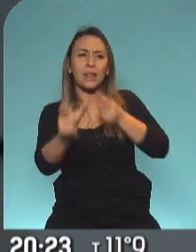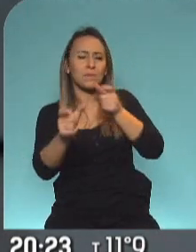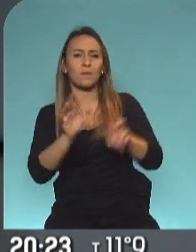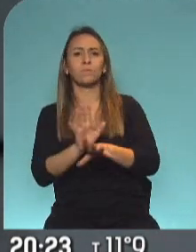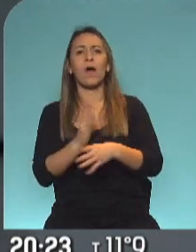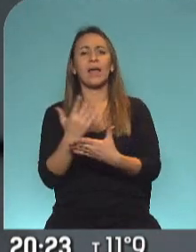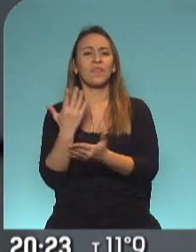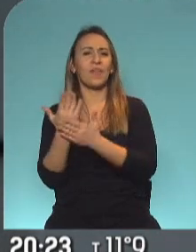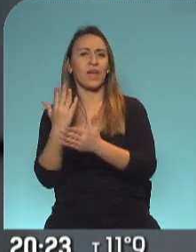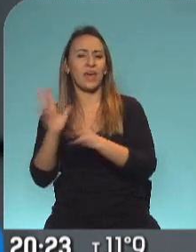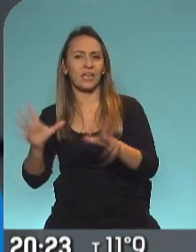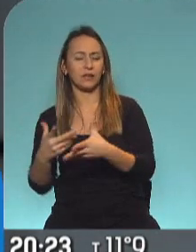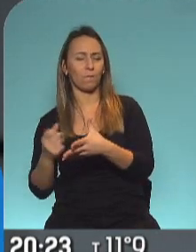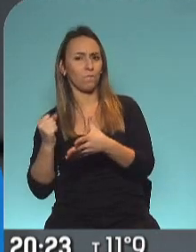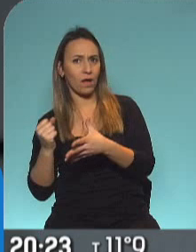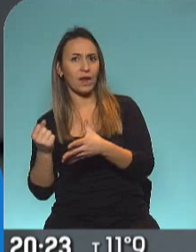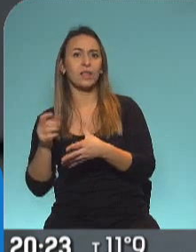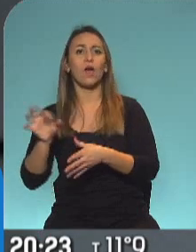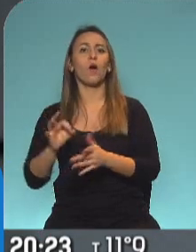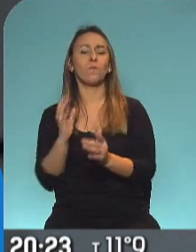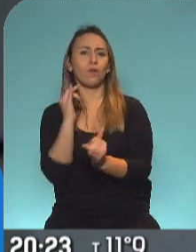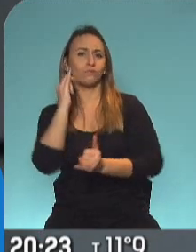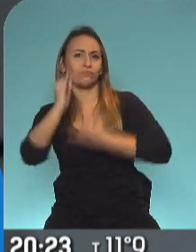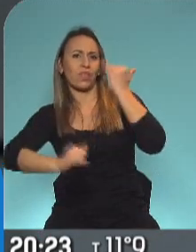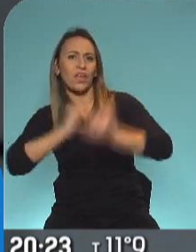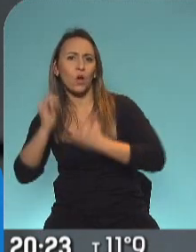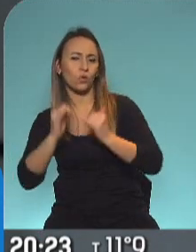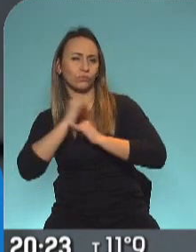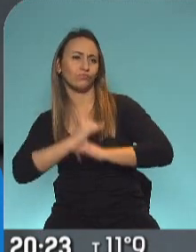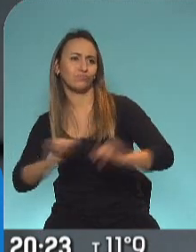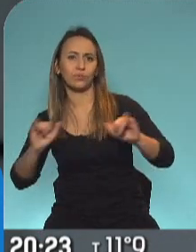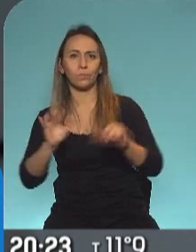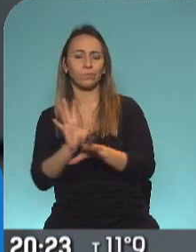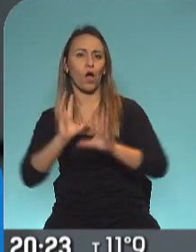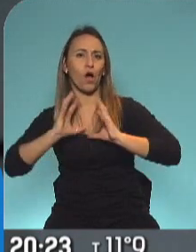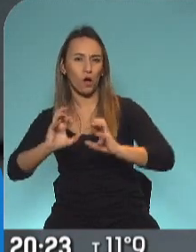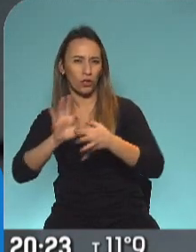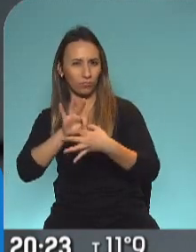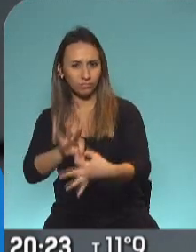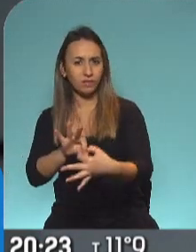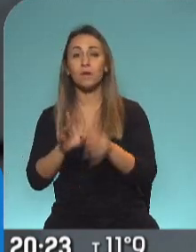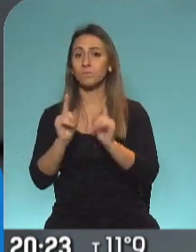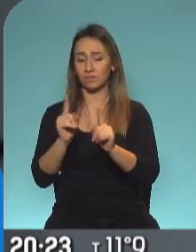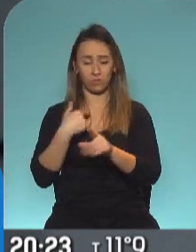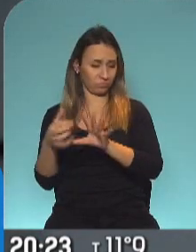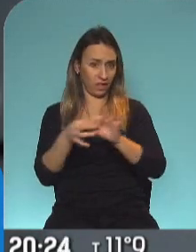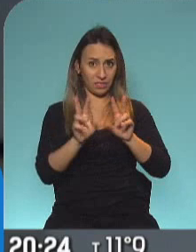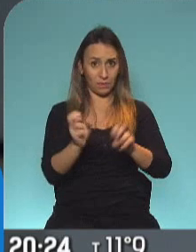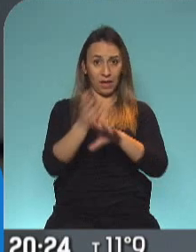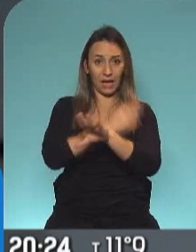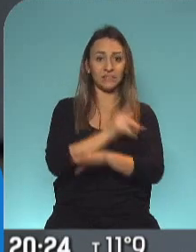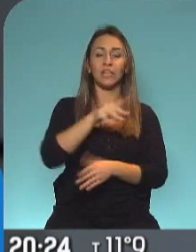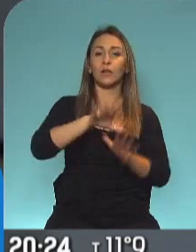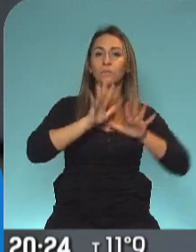derecha, de justamente el discurso del odio. Lo digo en referencia a lo que pasó concretamente en el Obelisco. Después hubo muchísimas